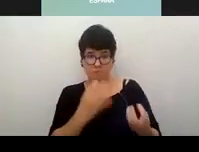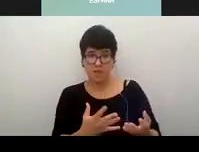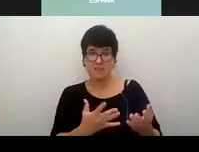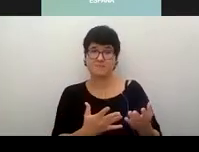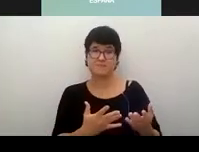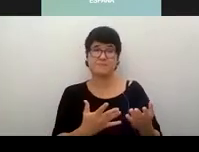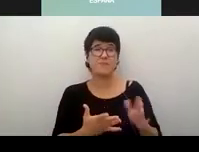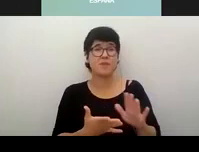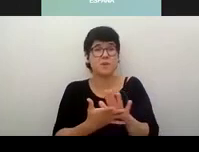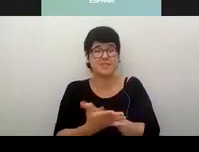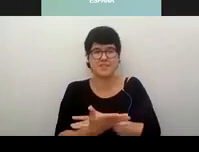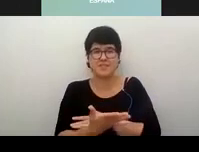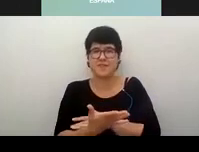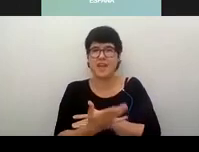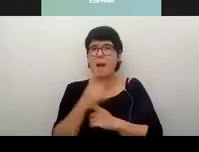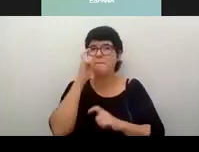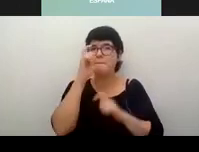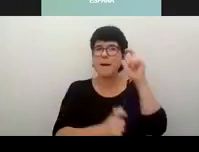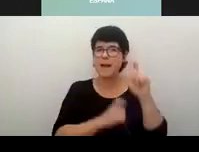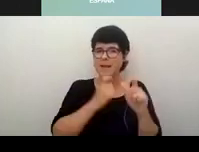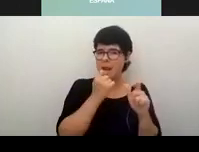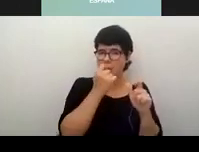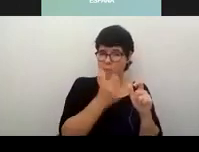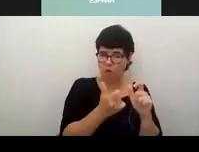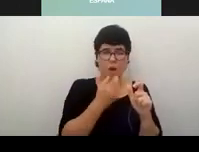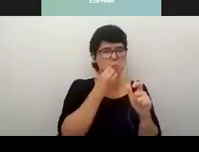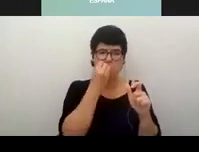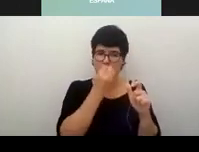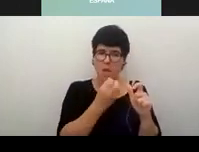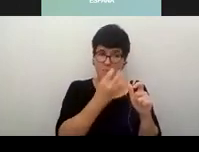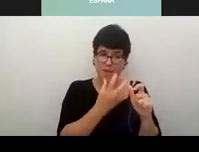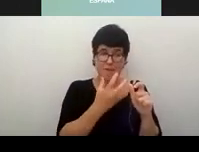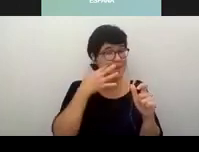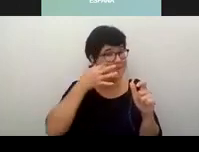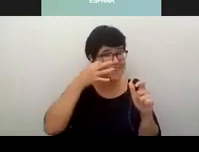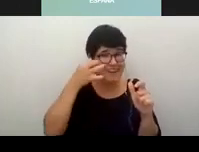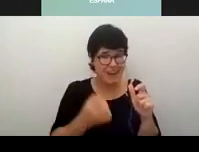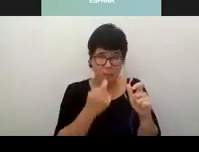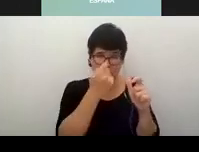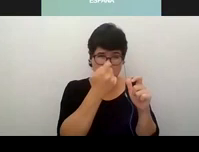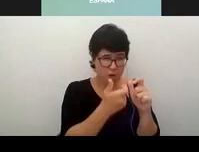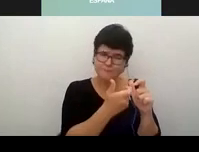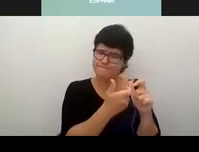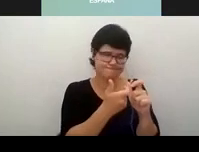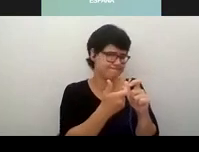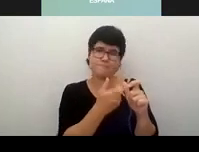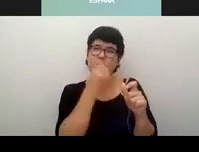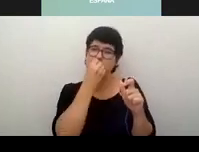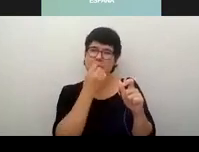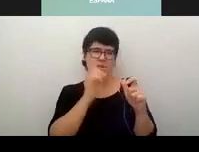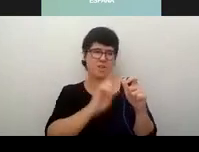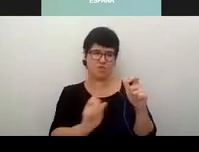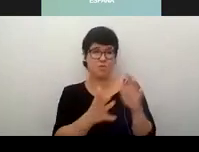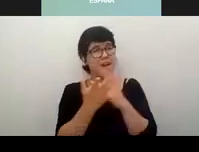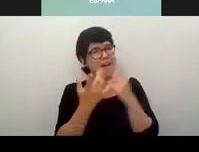a base de muy pocas bacterias, por muy adecuadas que sean, no va a ser una microbiota completamente sana. En la